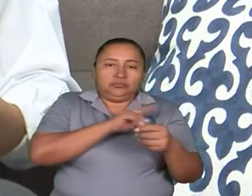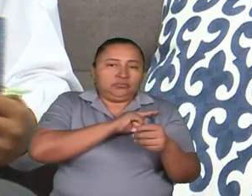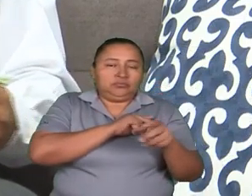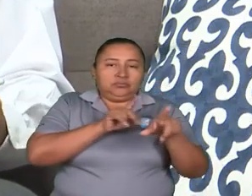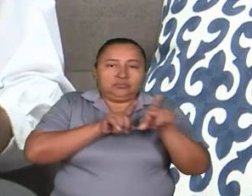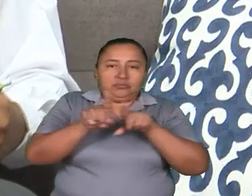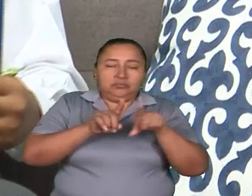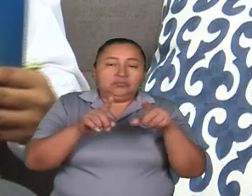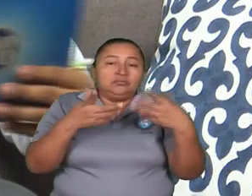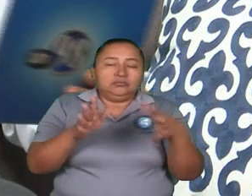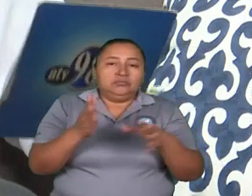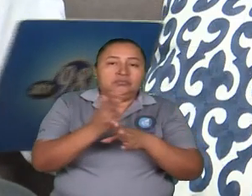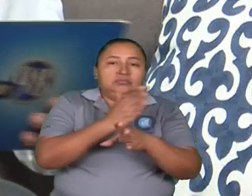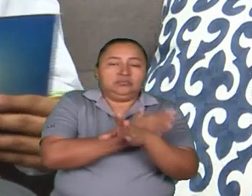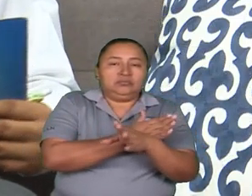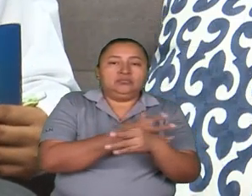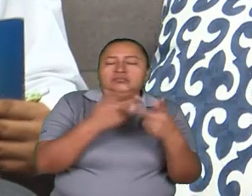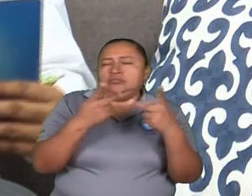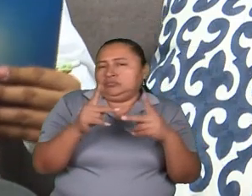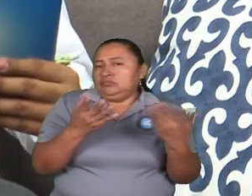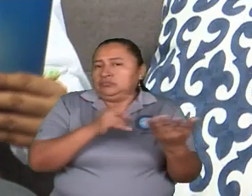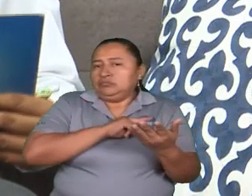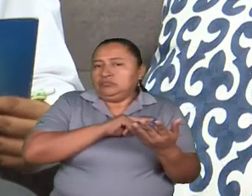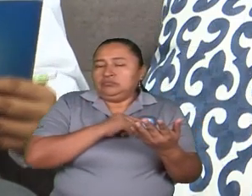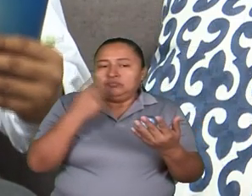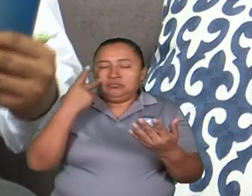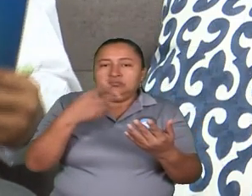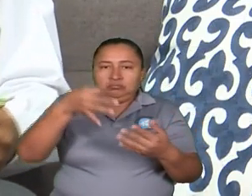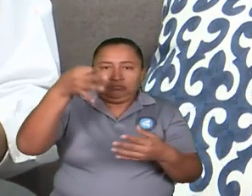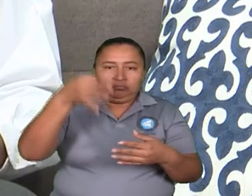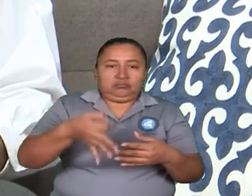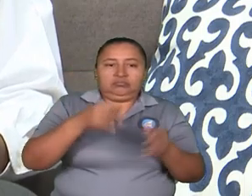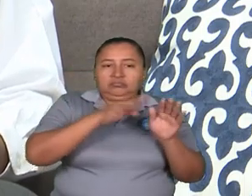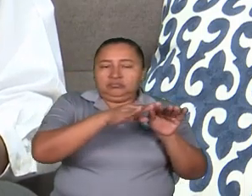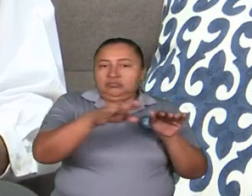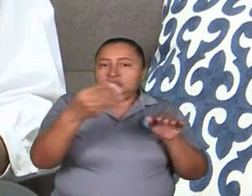así. Y también va exigiendo este tipo de actividades